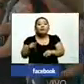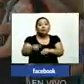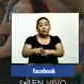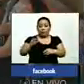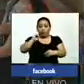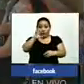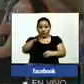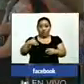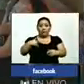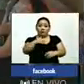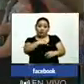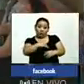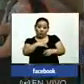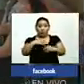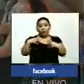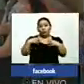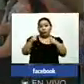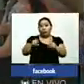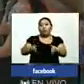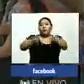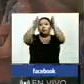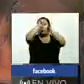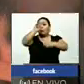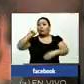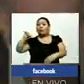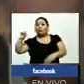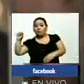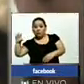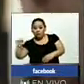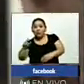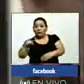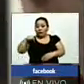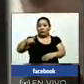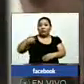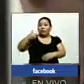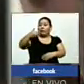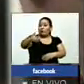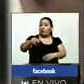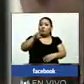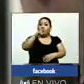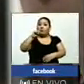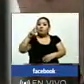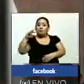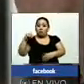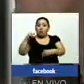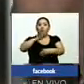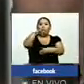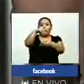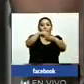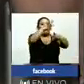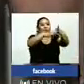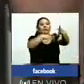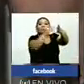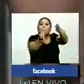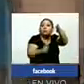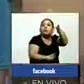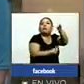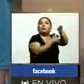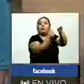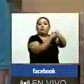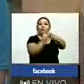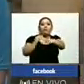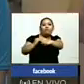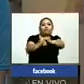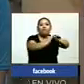las autoridades del Instituto Salvadoreño del Seguro Social, para el año 2020 se incluirá en el esquema la vacuna contra el virus